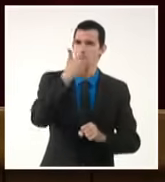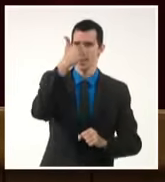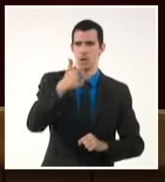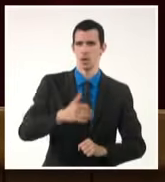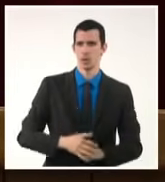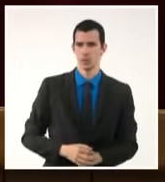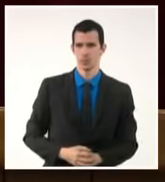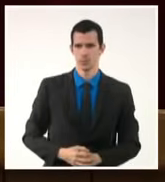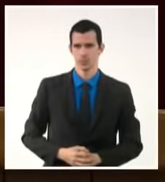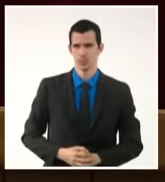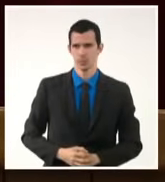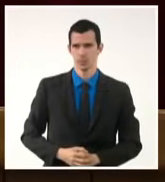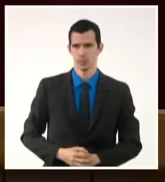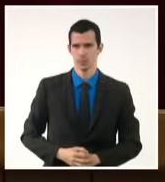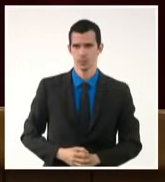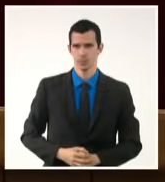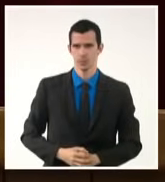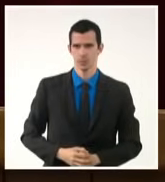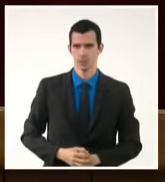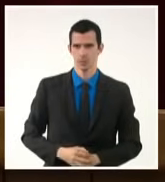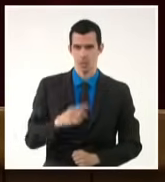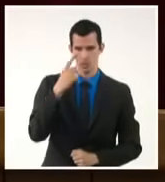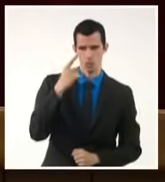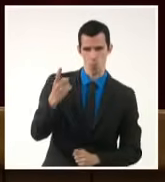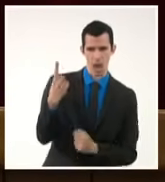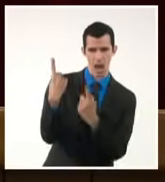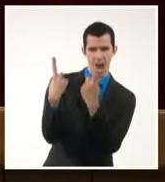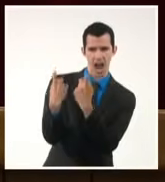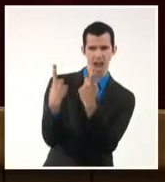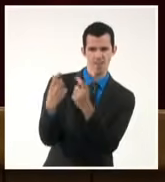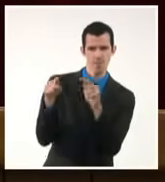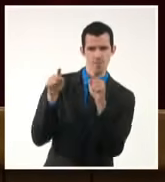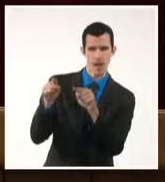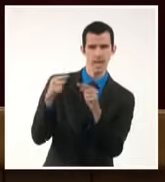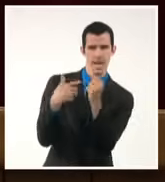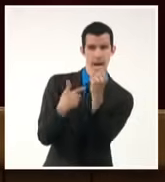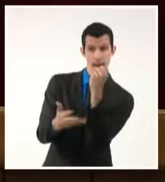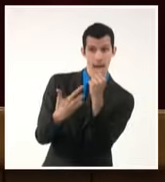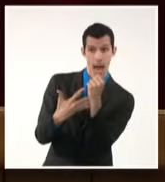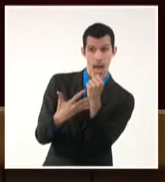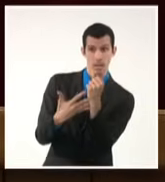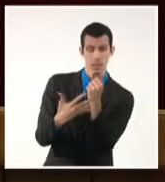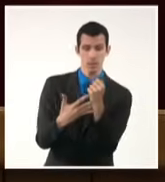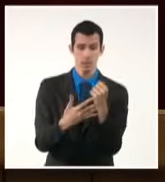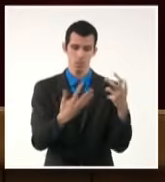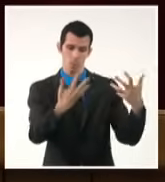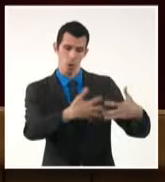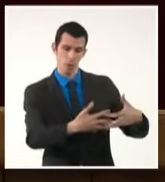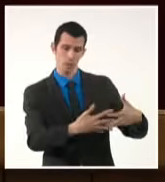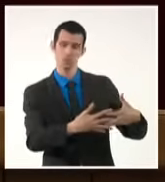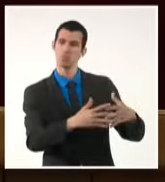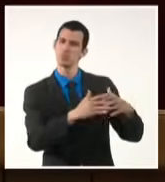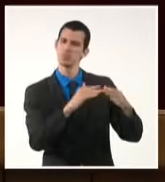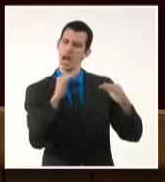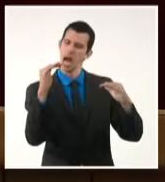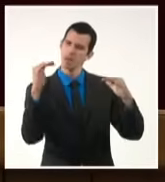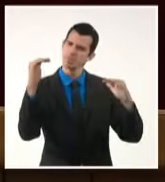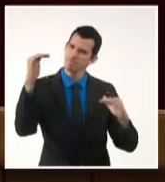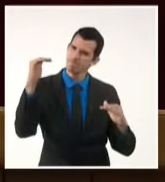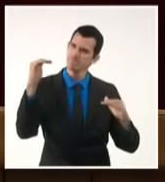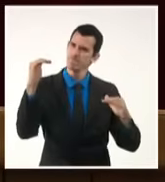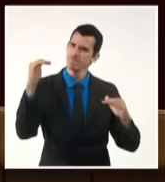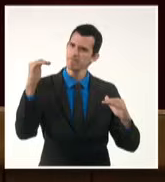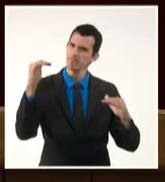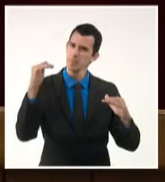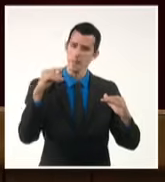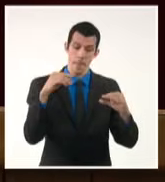demanda. Será imprescindible la exigencia para dar cumplimiento a las funciones de las instituciones estatales en todos